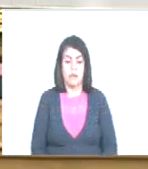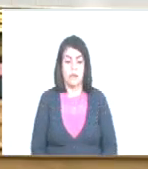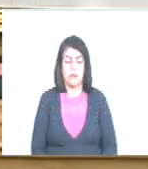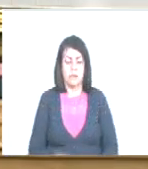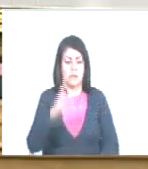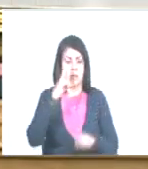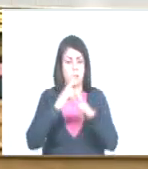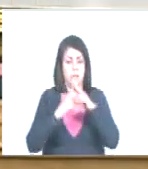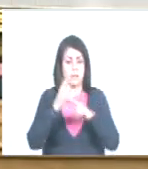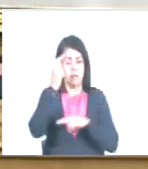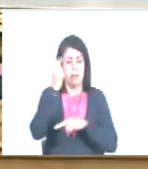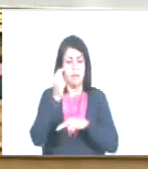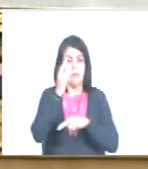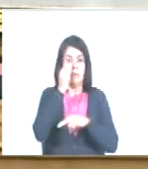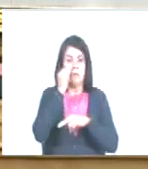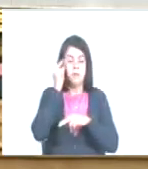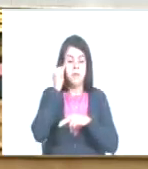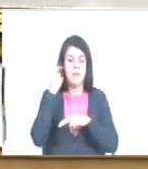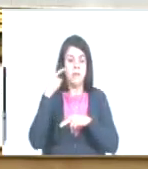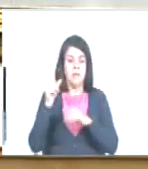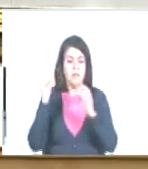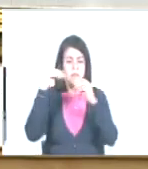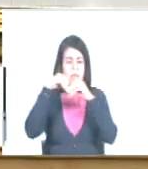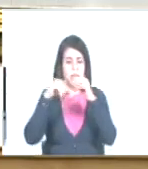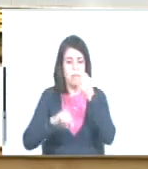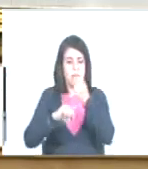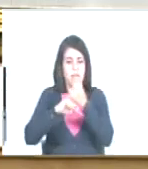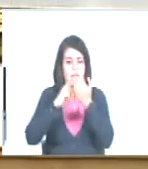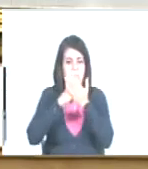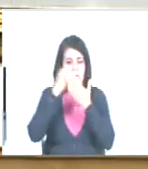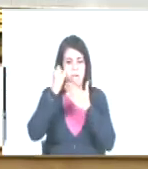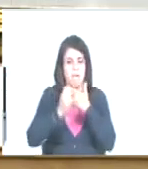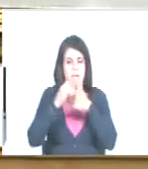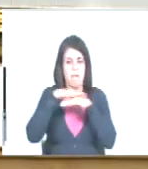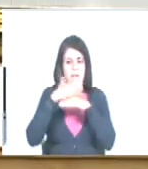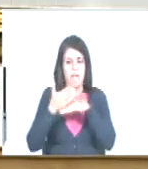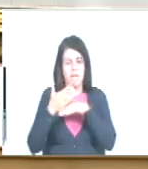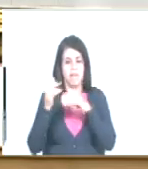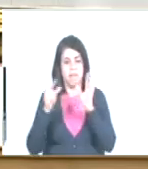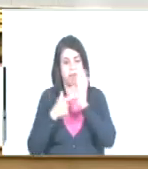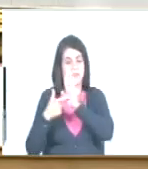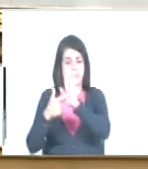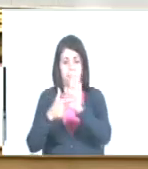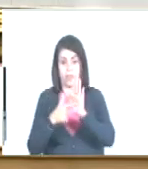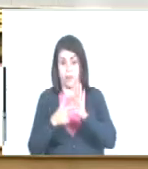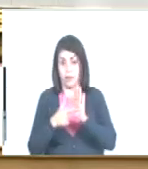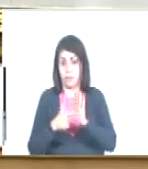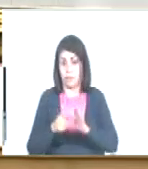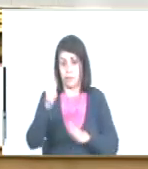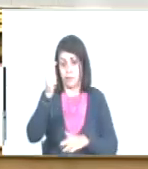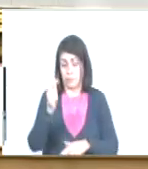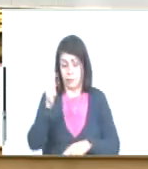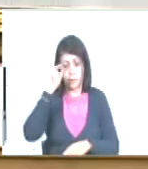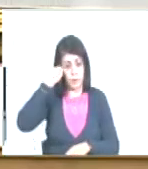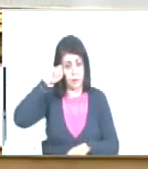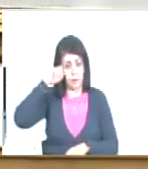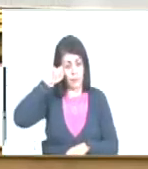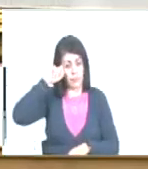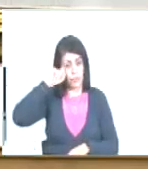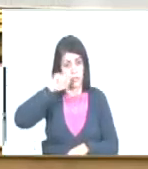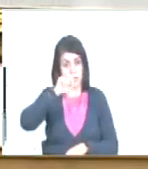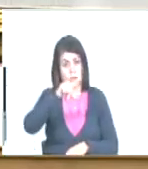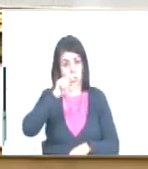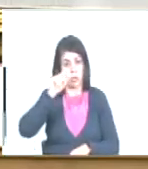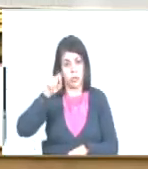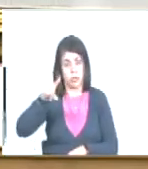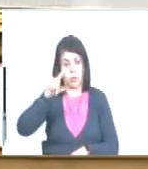Las honorables diputadas y los honorables diputados que estén a favor de apoyar el proyecto presentado con motivo de conmemorarse